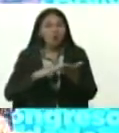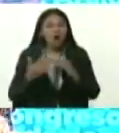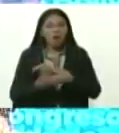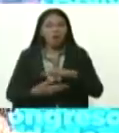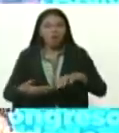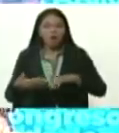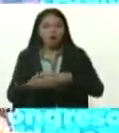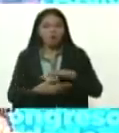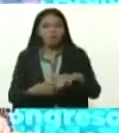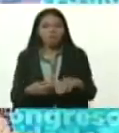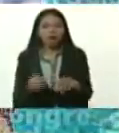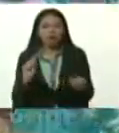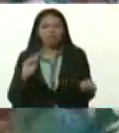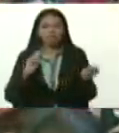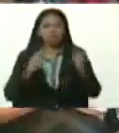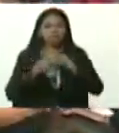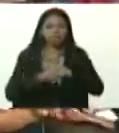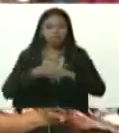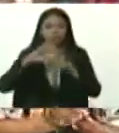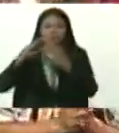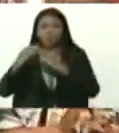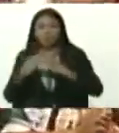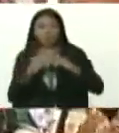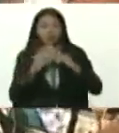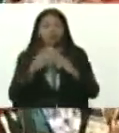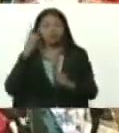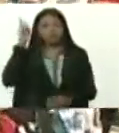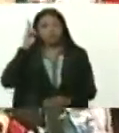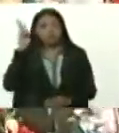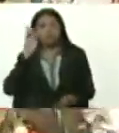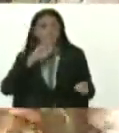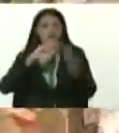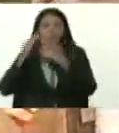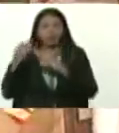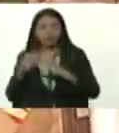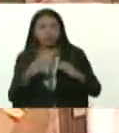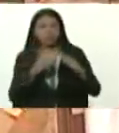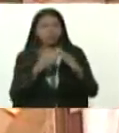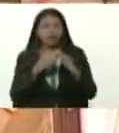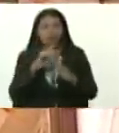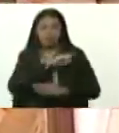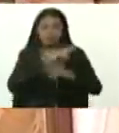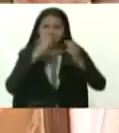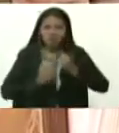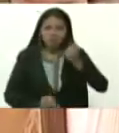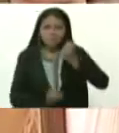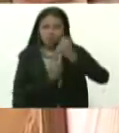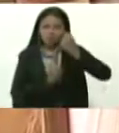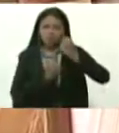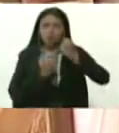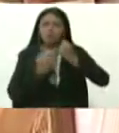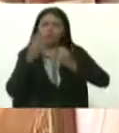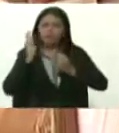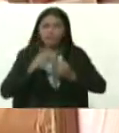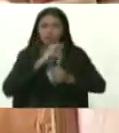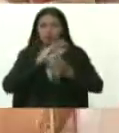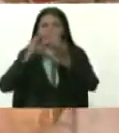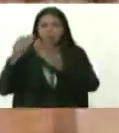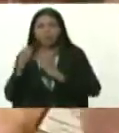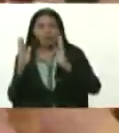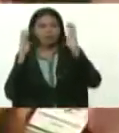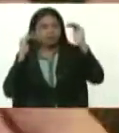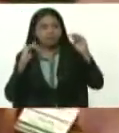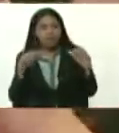problemas y convertir las comunidades indígenas en comunidades potencia comunidades